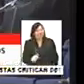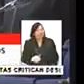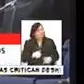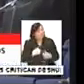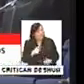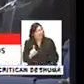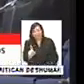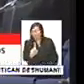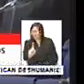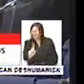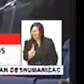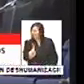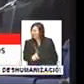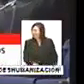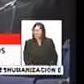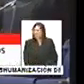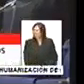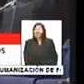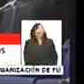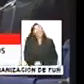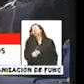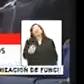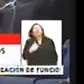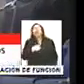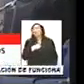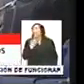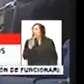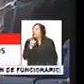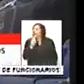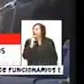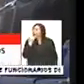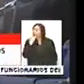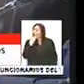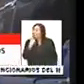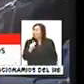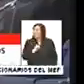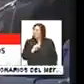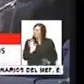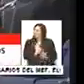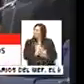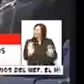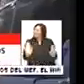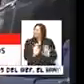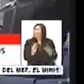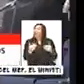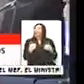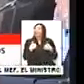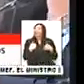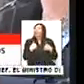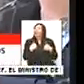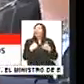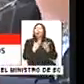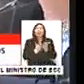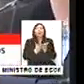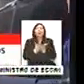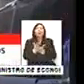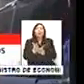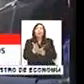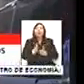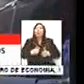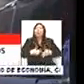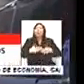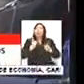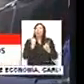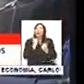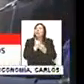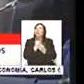la vida no es así ni tú estás totalmente equivocado ni yo tampoco tiene que haber un medio en el que podamos